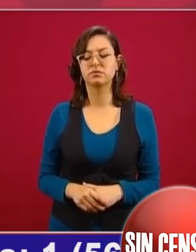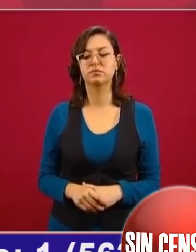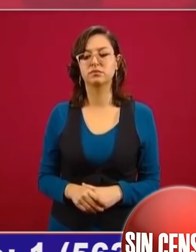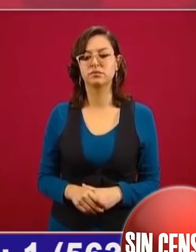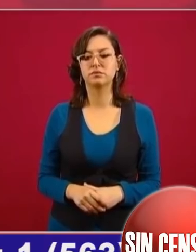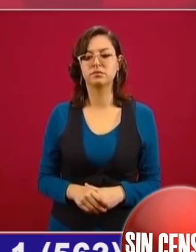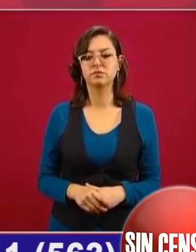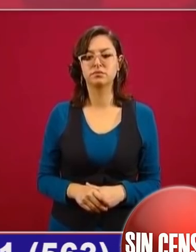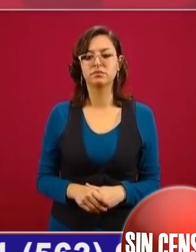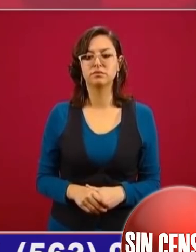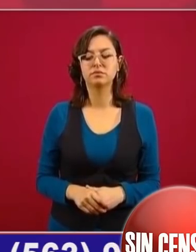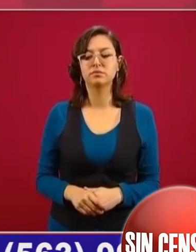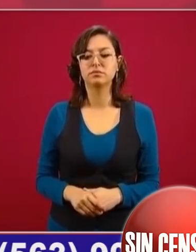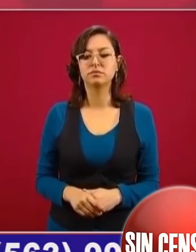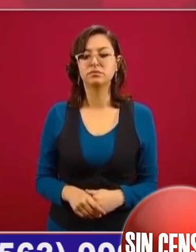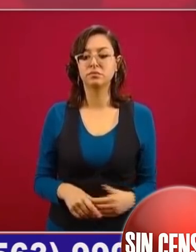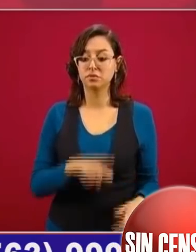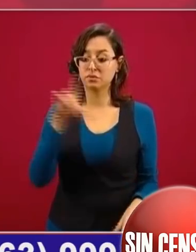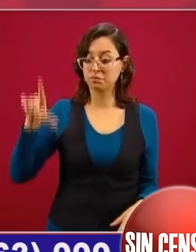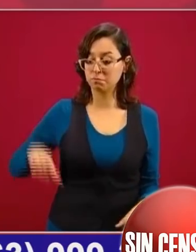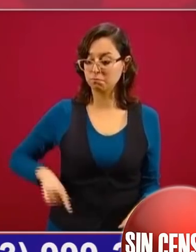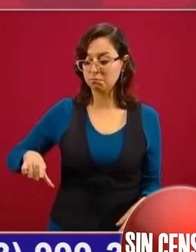un programa de obras públicas